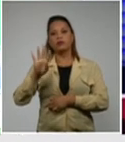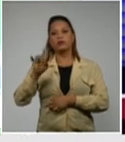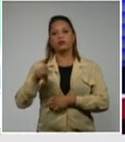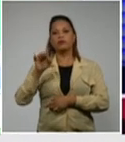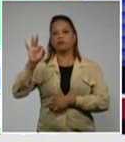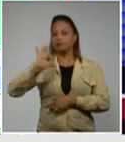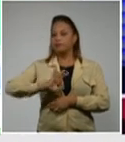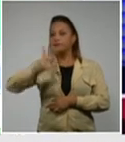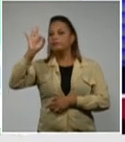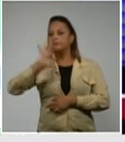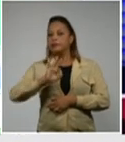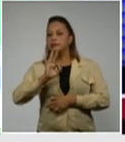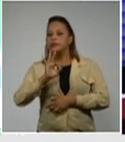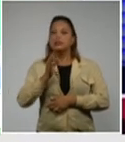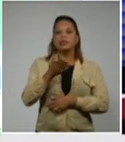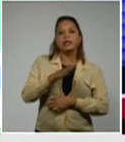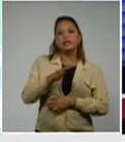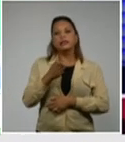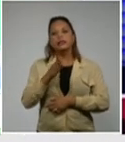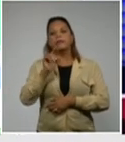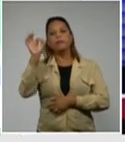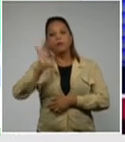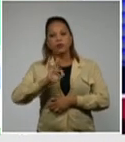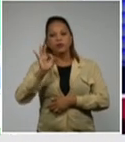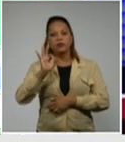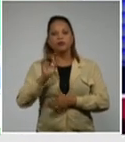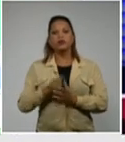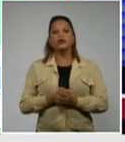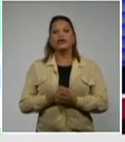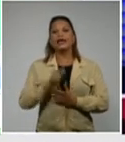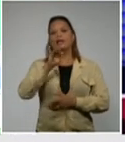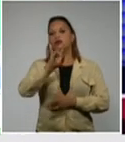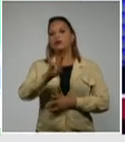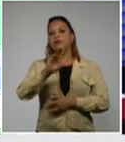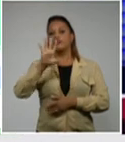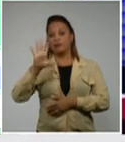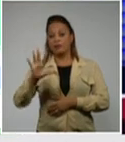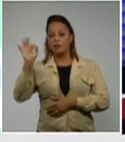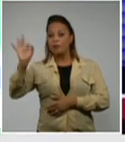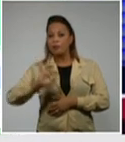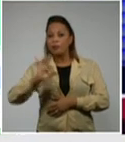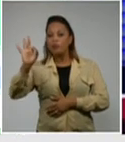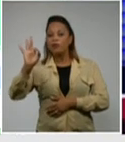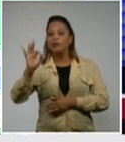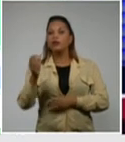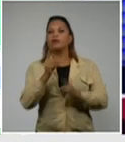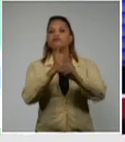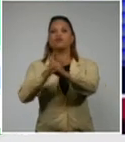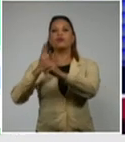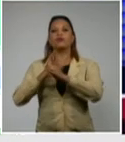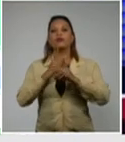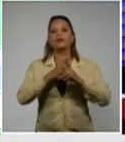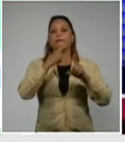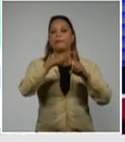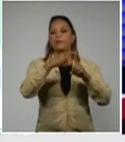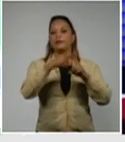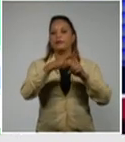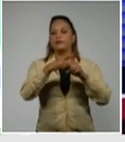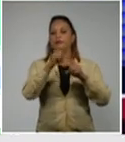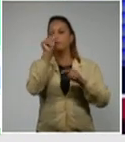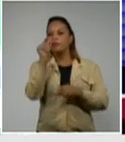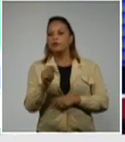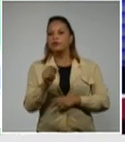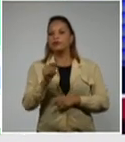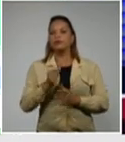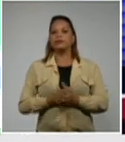94,8% está entre ese %, el 95% contactos de casos confirmados.